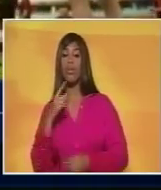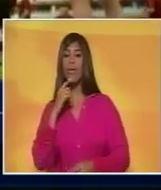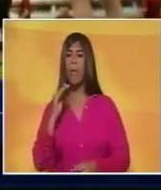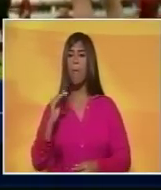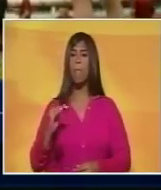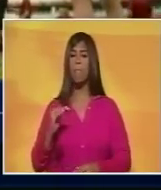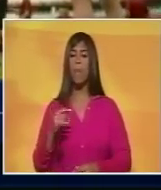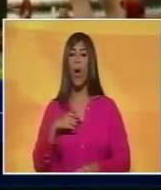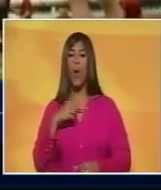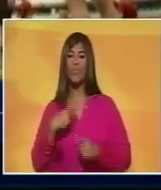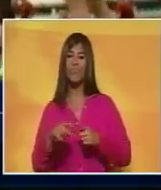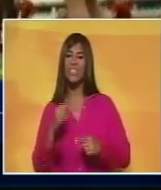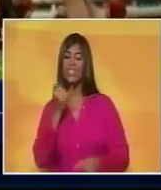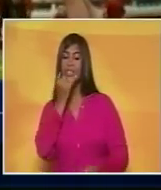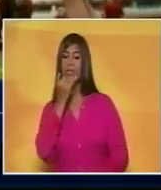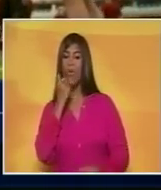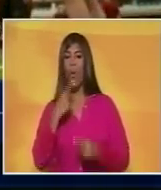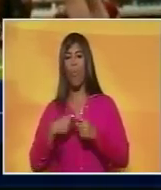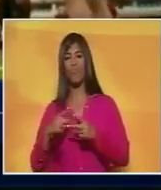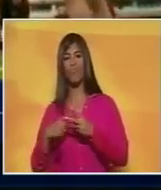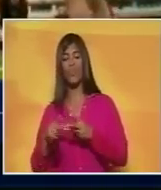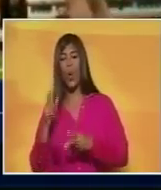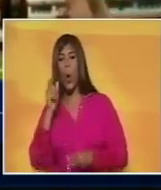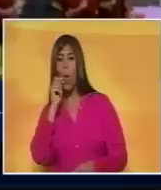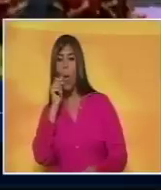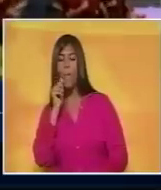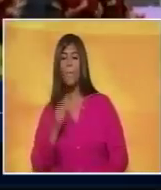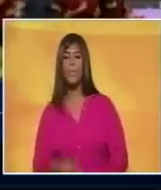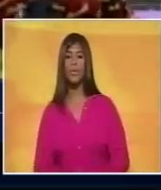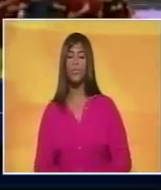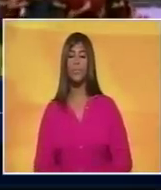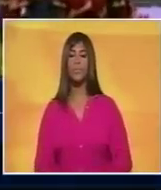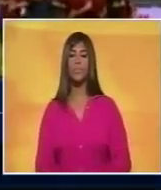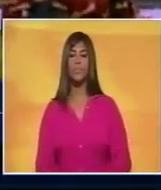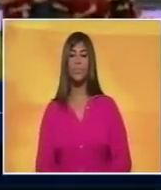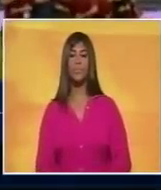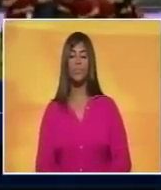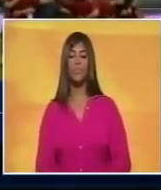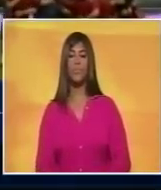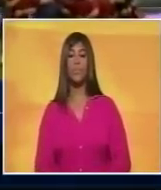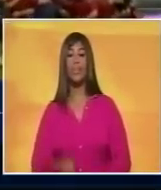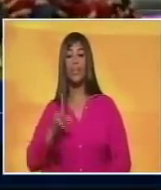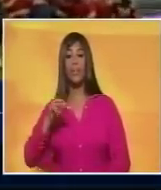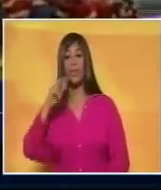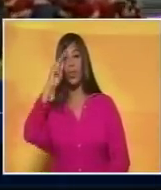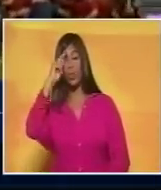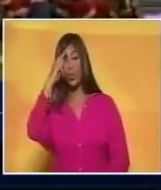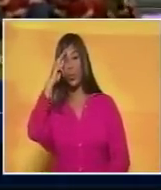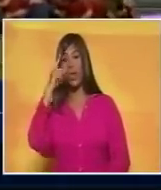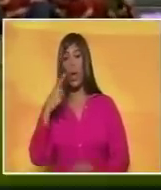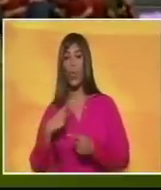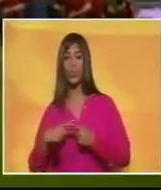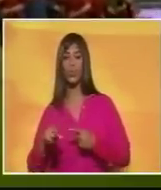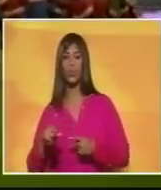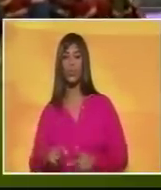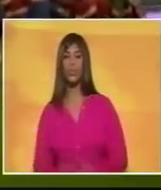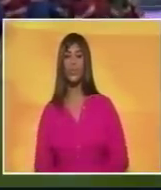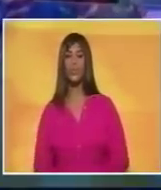bajas de Henry Mkhitaryan, Denis Suárez, Héctor Bellerín, Aaron Ramsey y Stuart Holding, más la duda de Danny Welbeck.